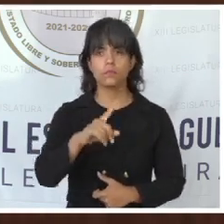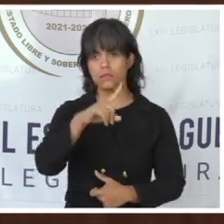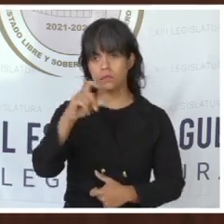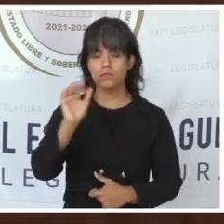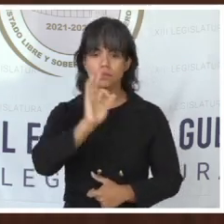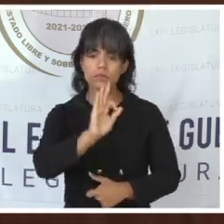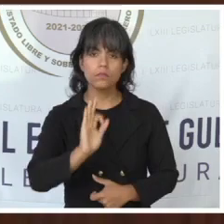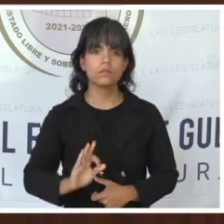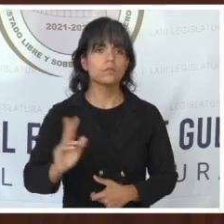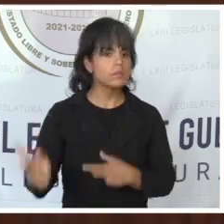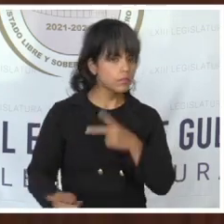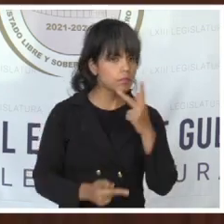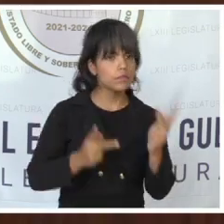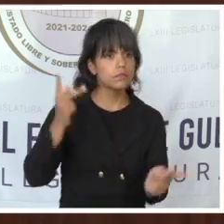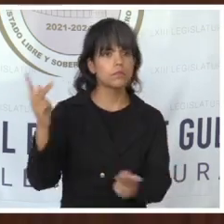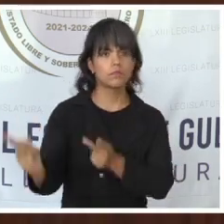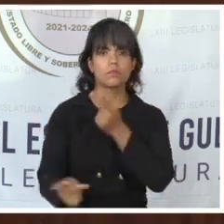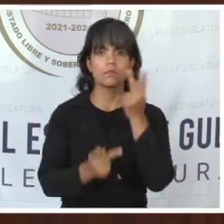Presuponemos o se